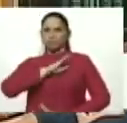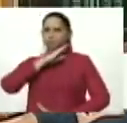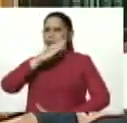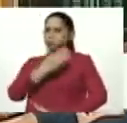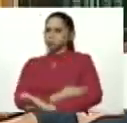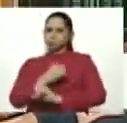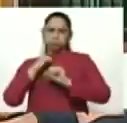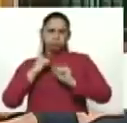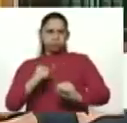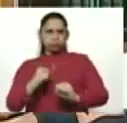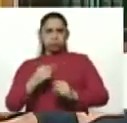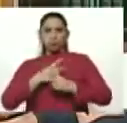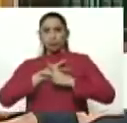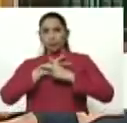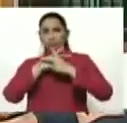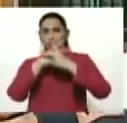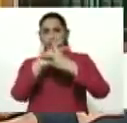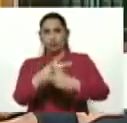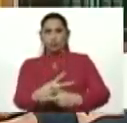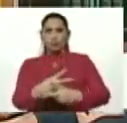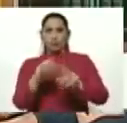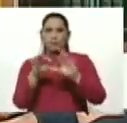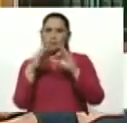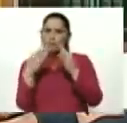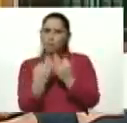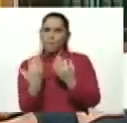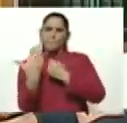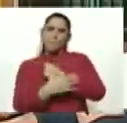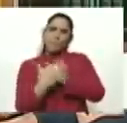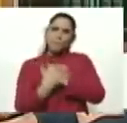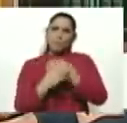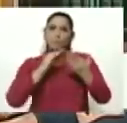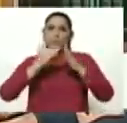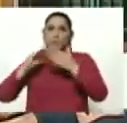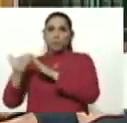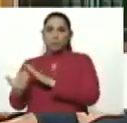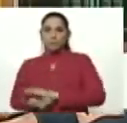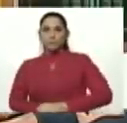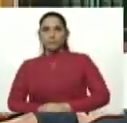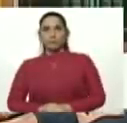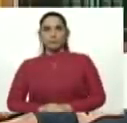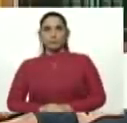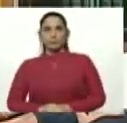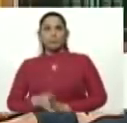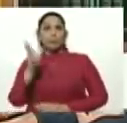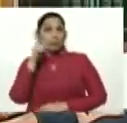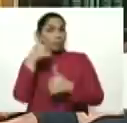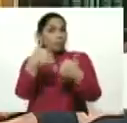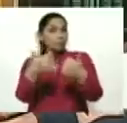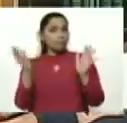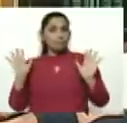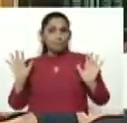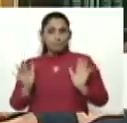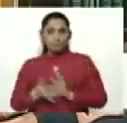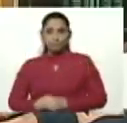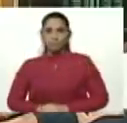radical, voluntaria, familiar, comunitaria. Escúchenme bien.